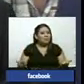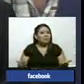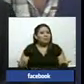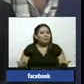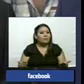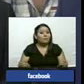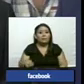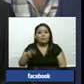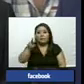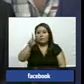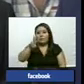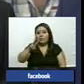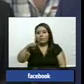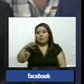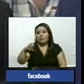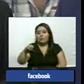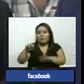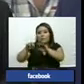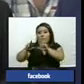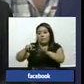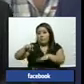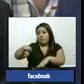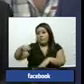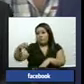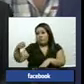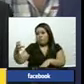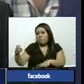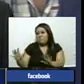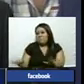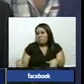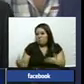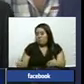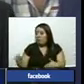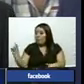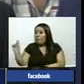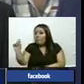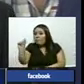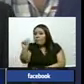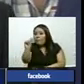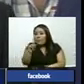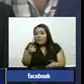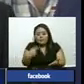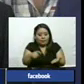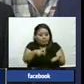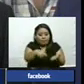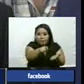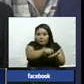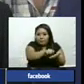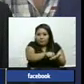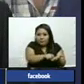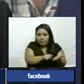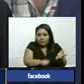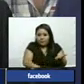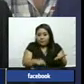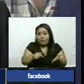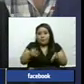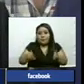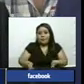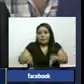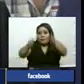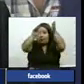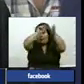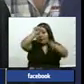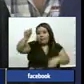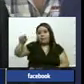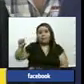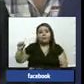por 208 mil en créditos que están registrados en la Superintendencia del Sistema